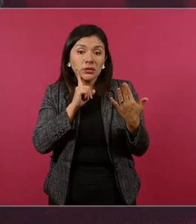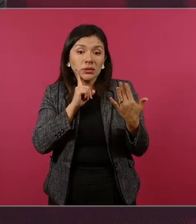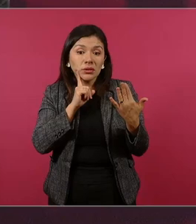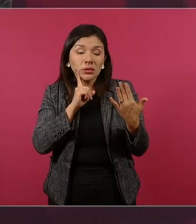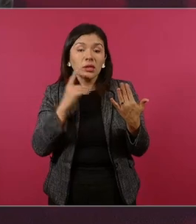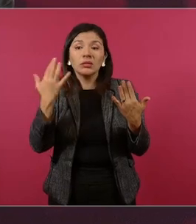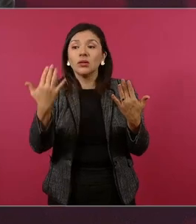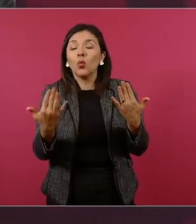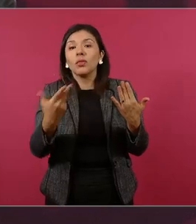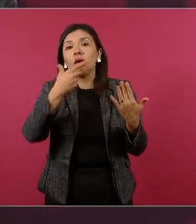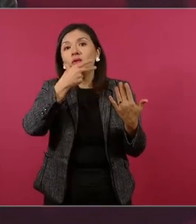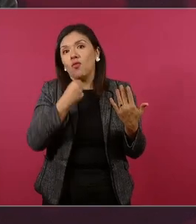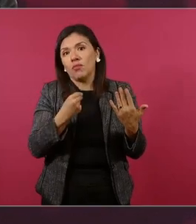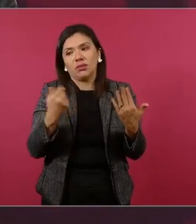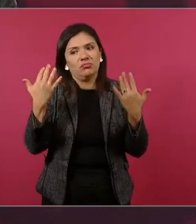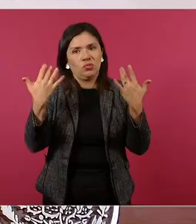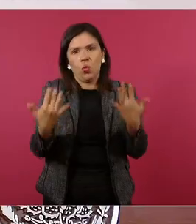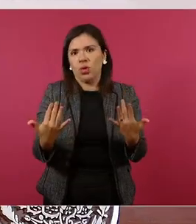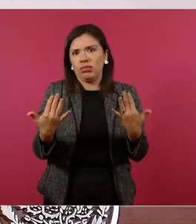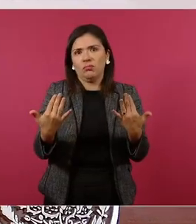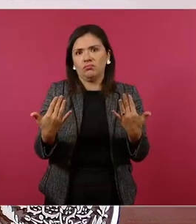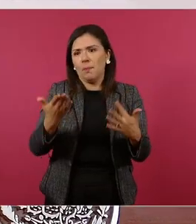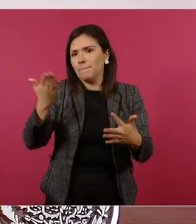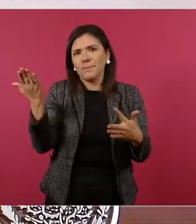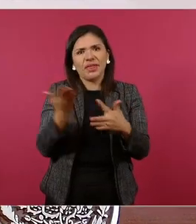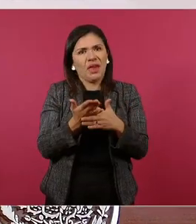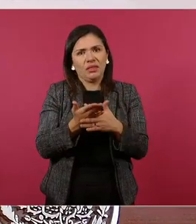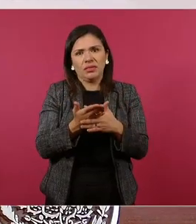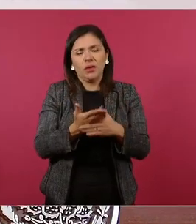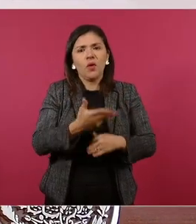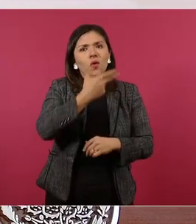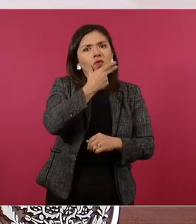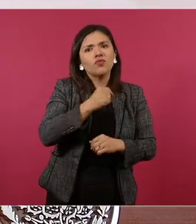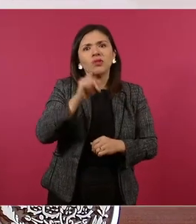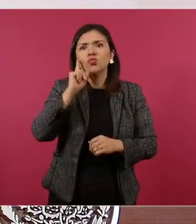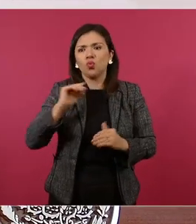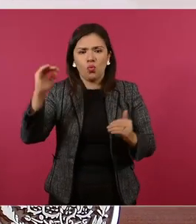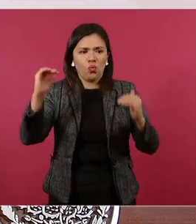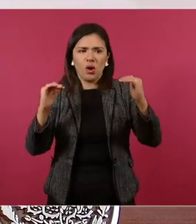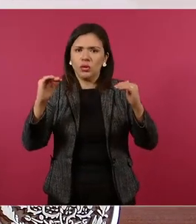50 hombres mitad mujeres mitad